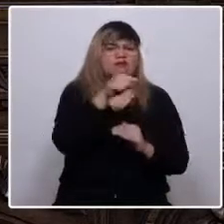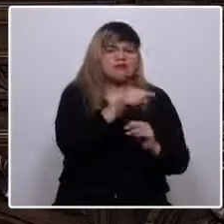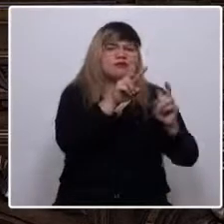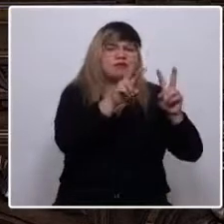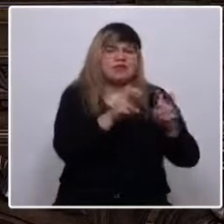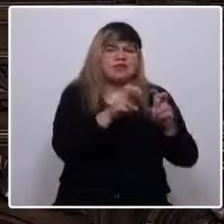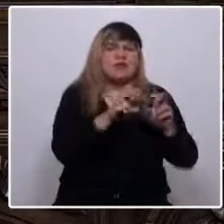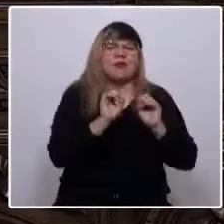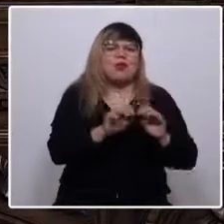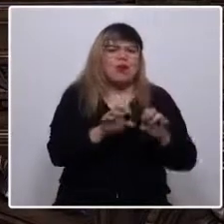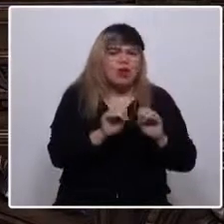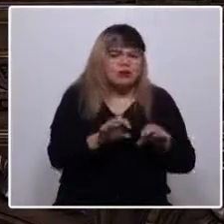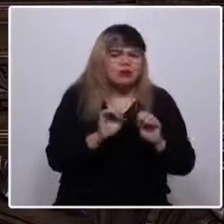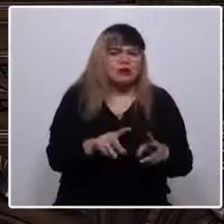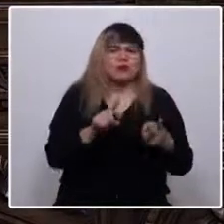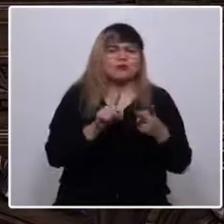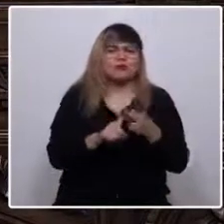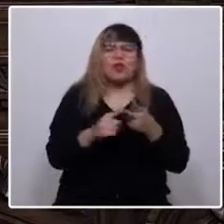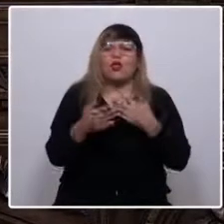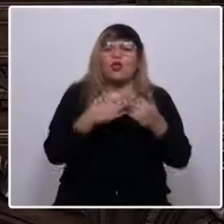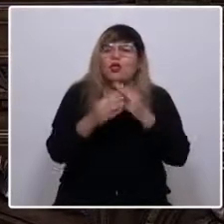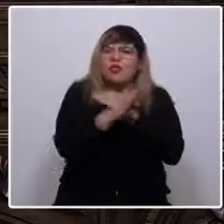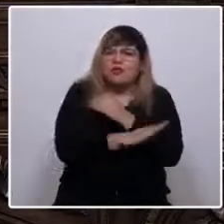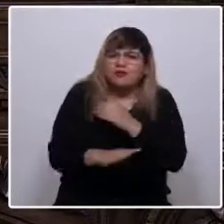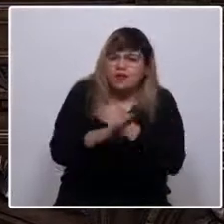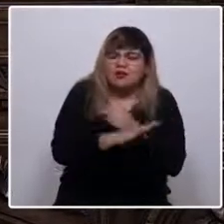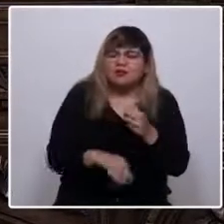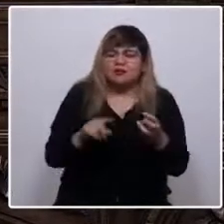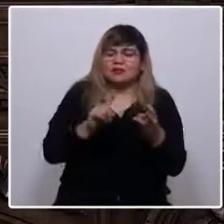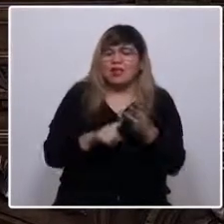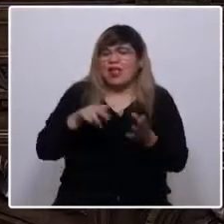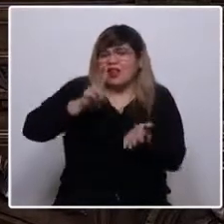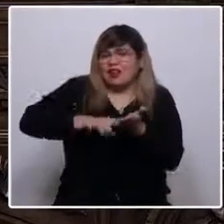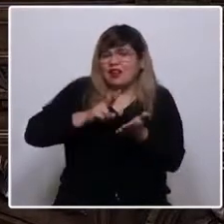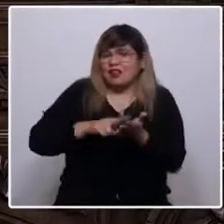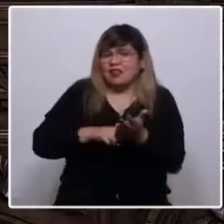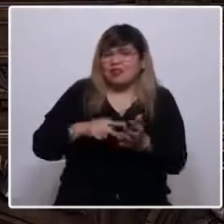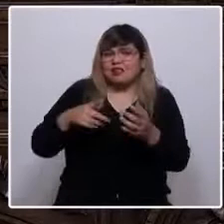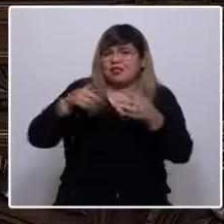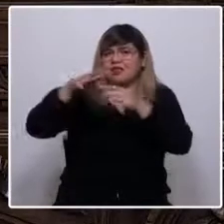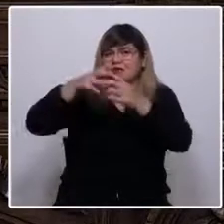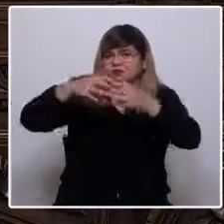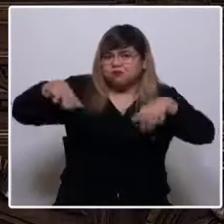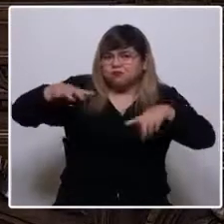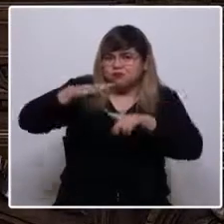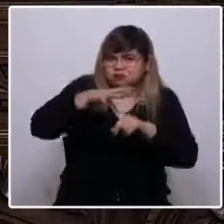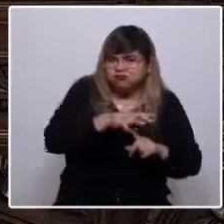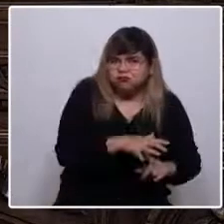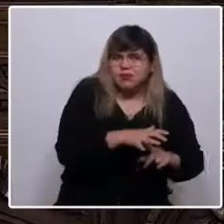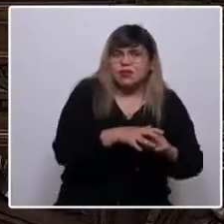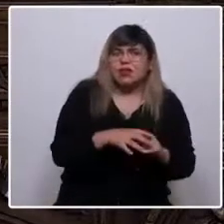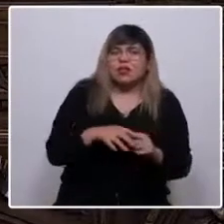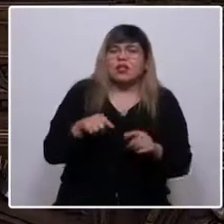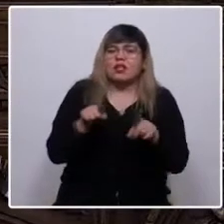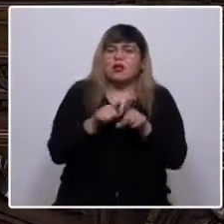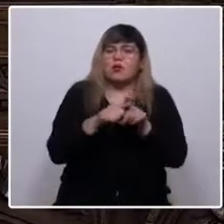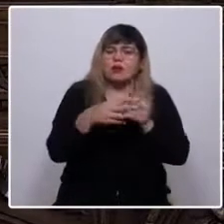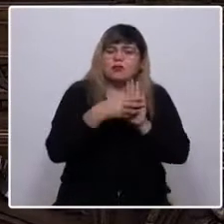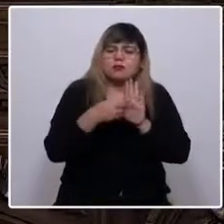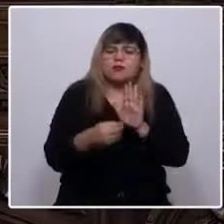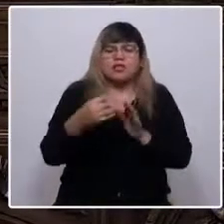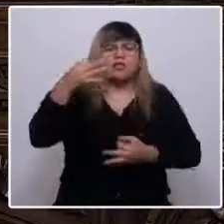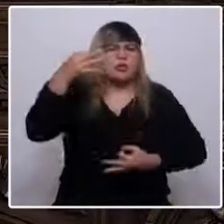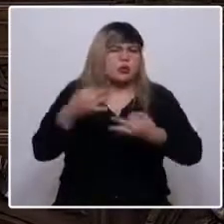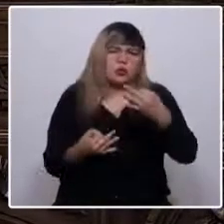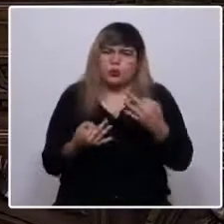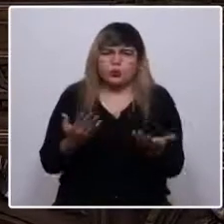desde la educación hablamos desde la cuna hablamos de esta realidad que nos segrega que reproduce esta lógica injusta